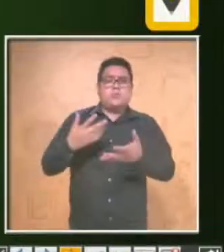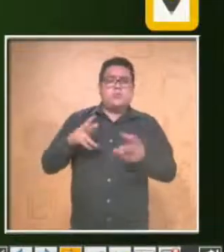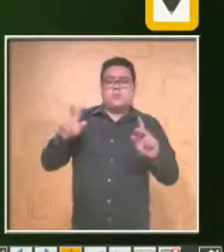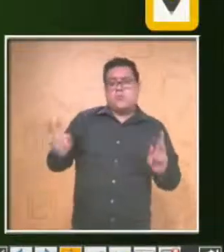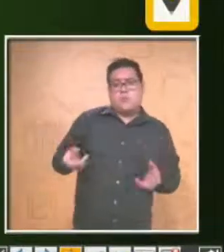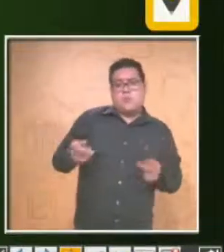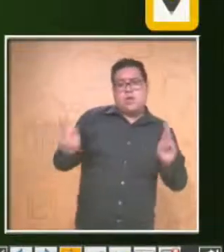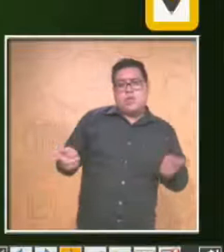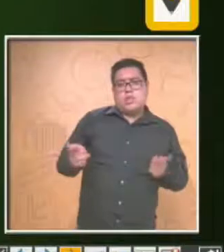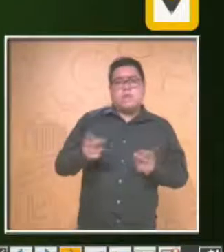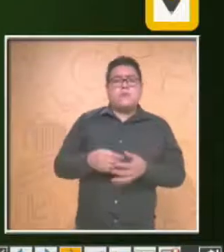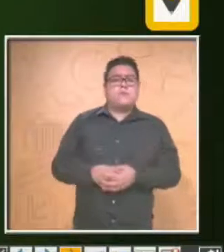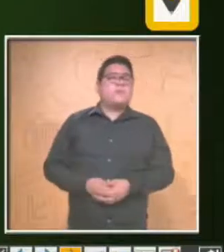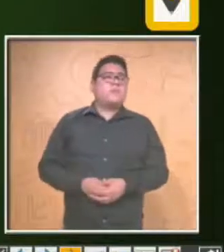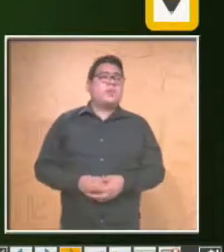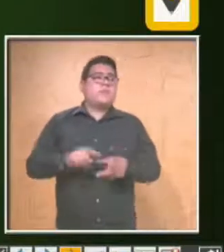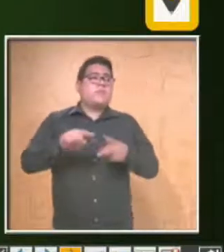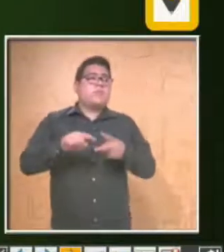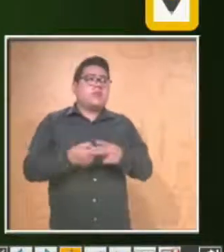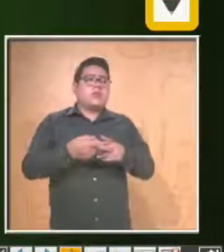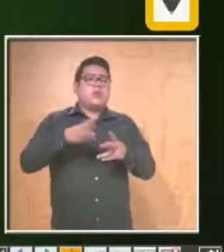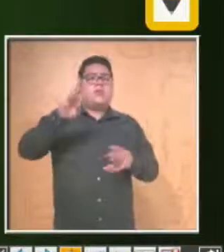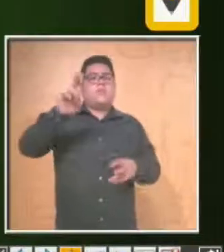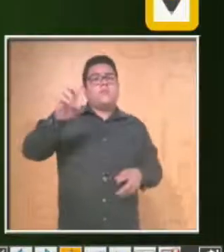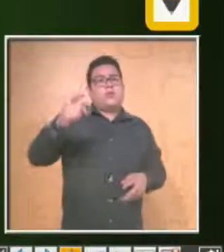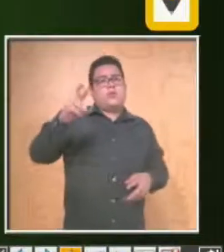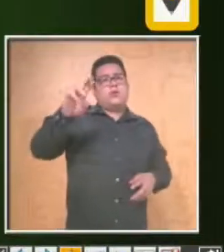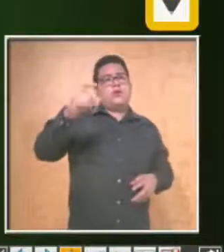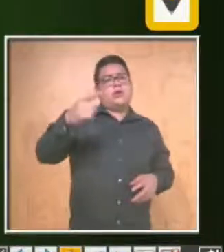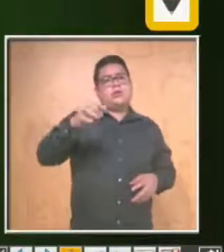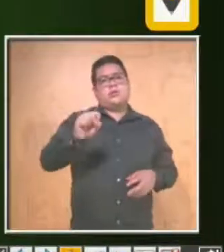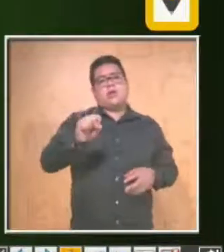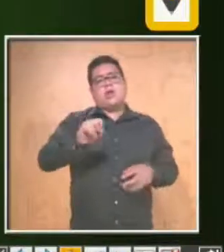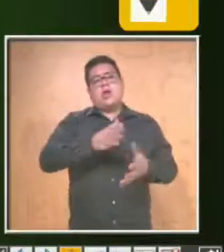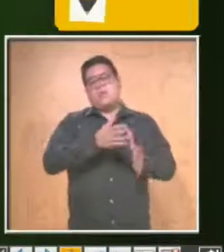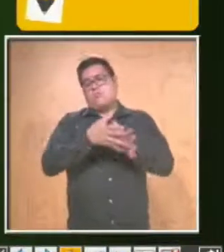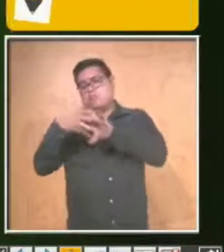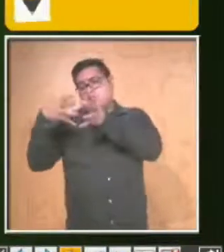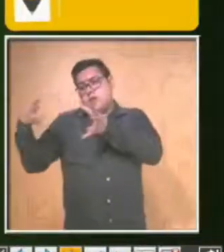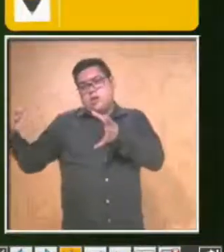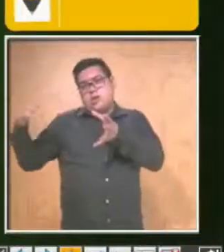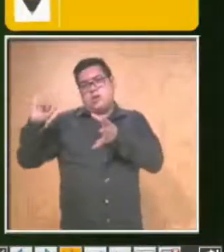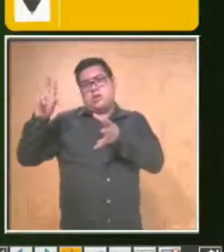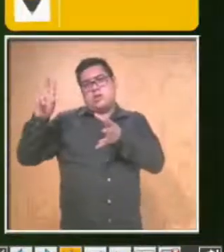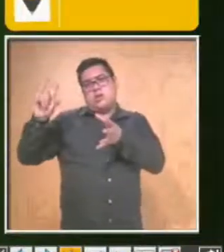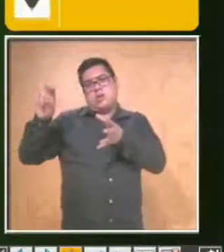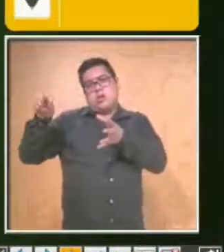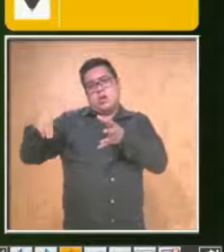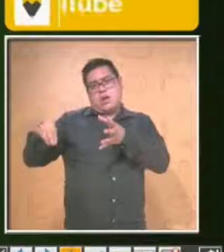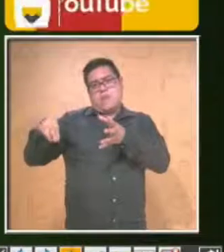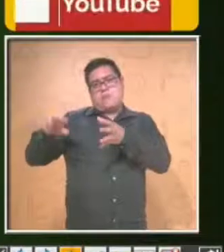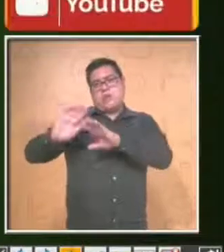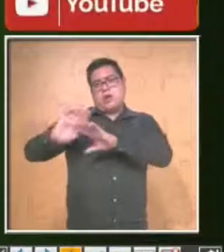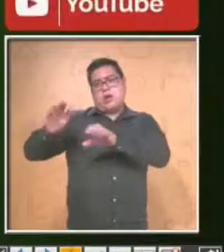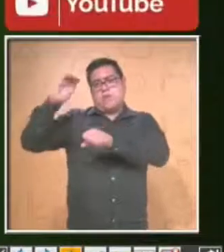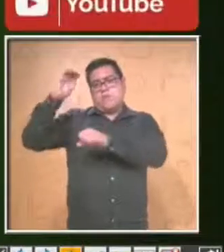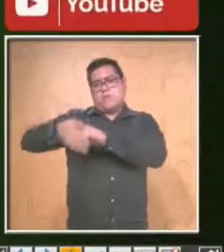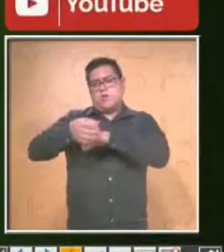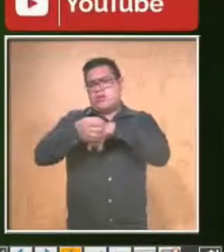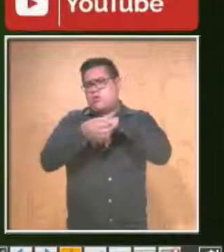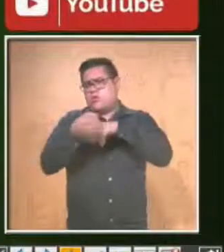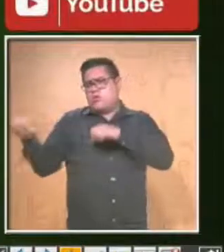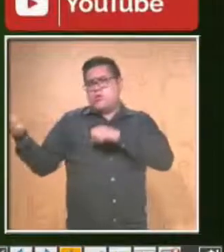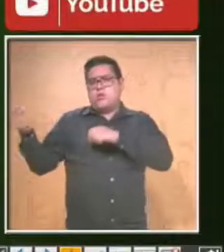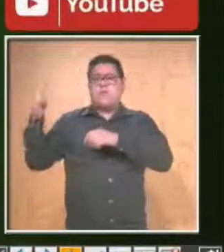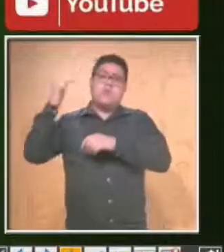capitalismo comercial y el surgimiento de la burguesía, la segunda expansión del Islam, el fin del orden político medieval,